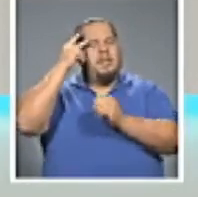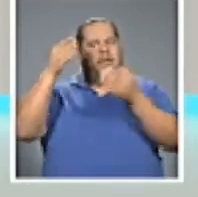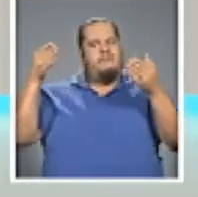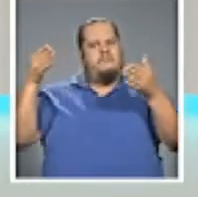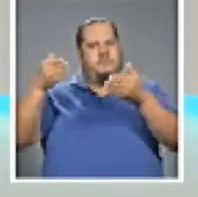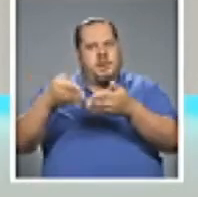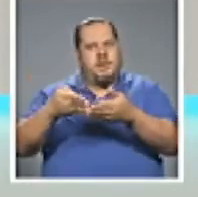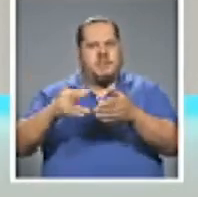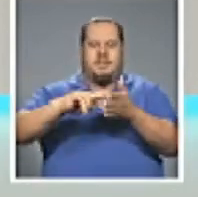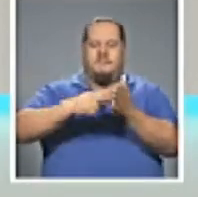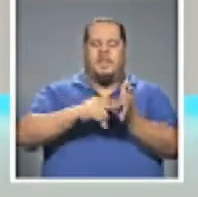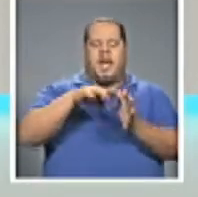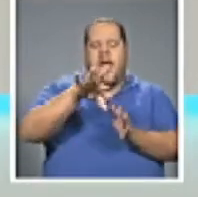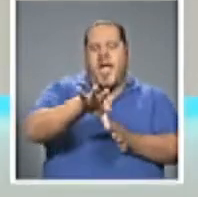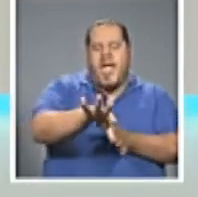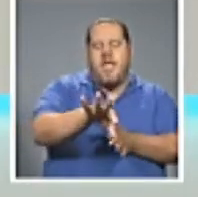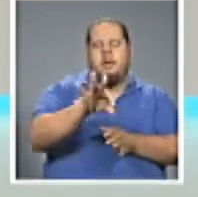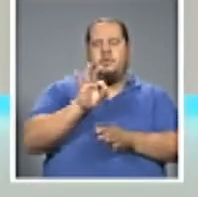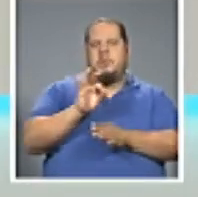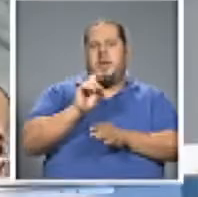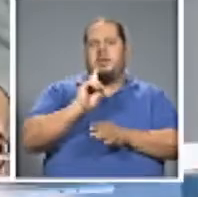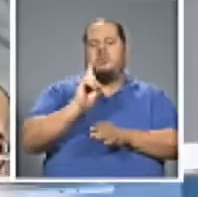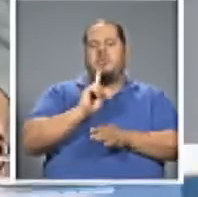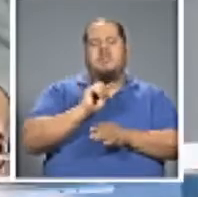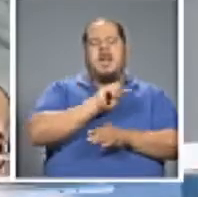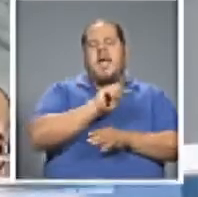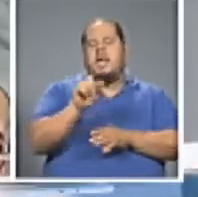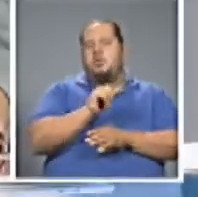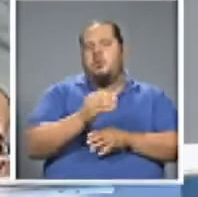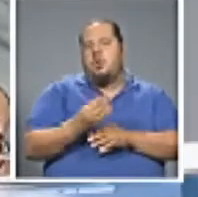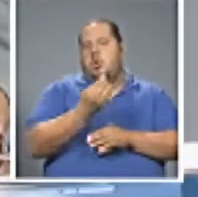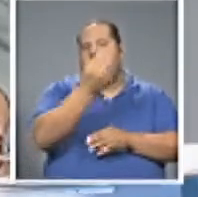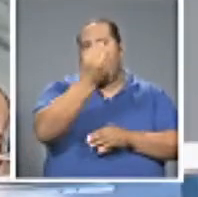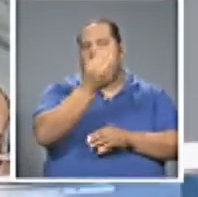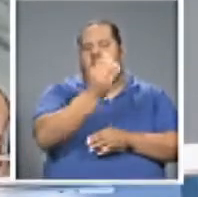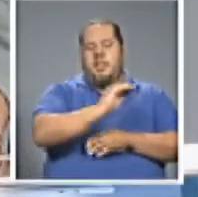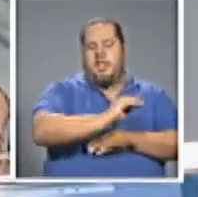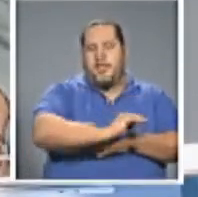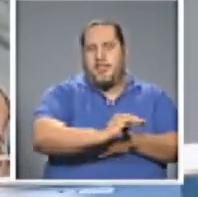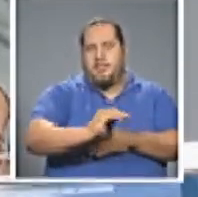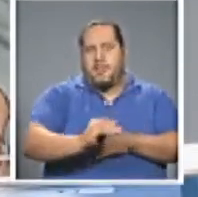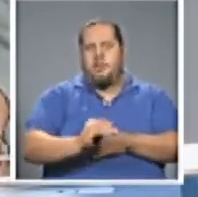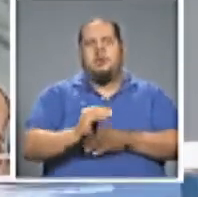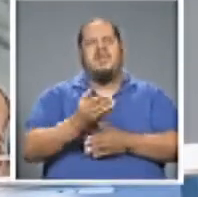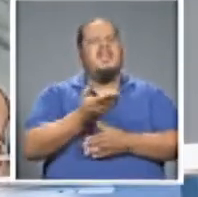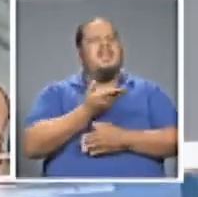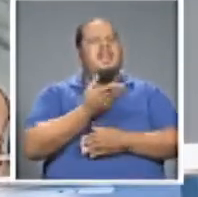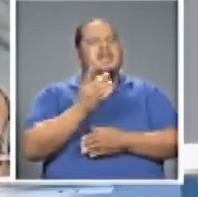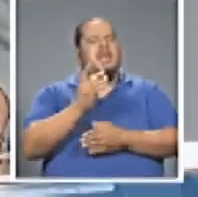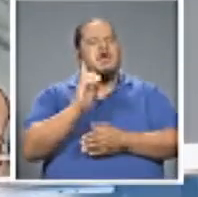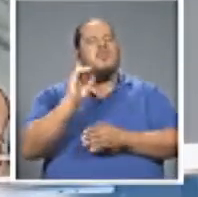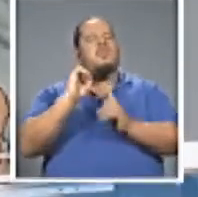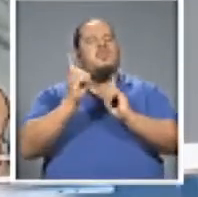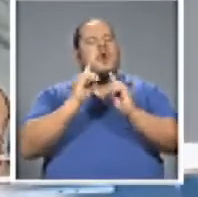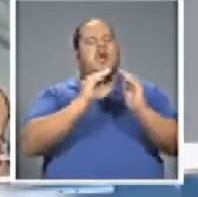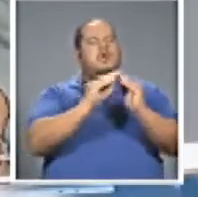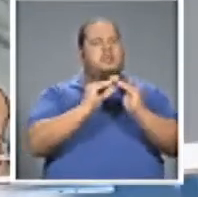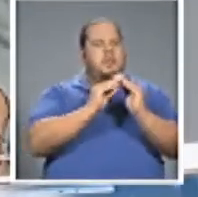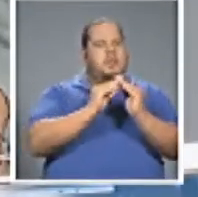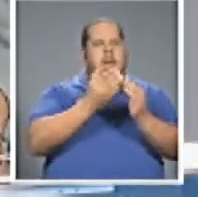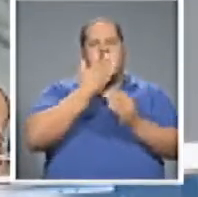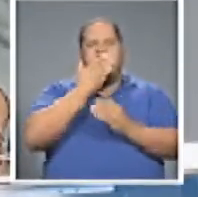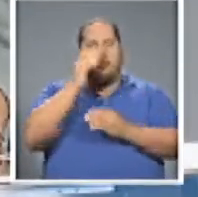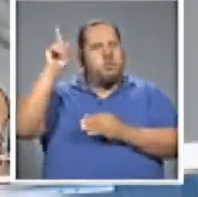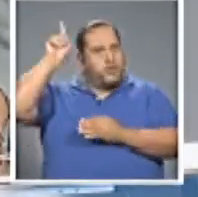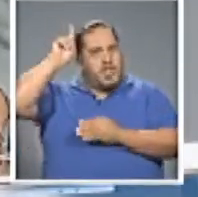encontrar verdaderamente dónde están estos chicos y chicas, quiénes son, de qué comunidades, sean comunidades